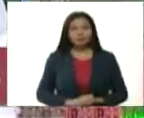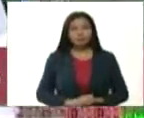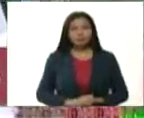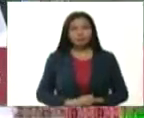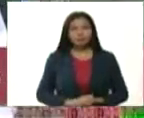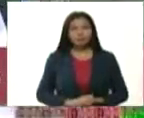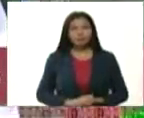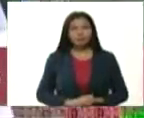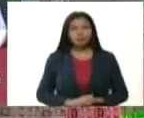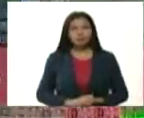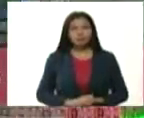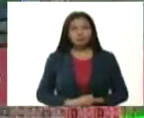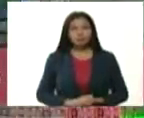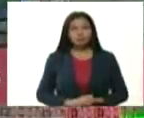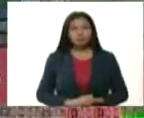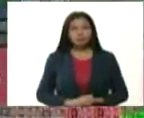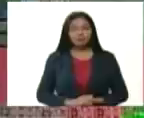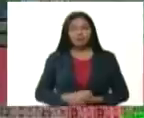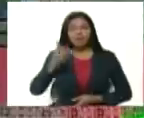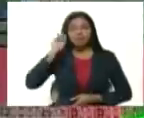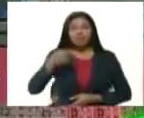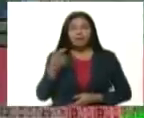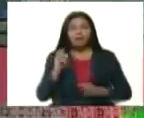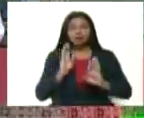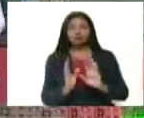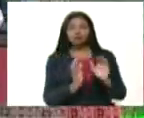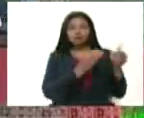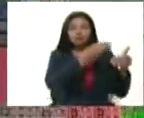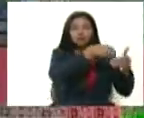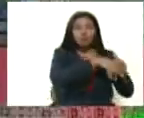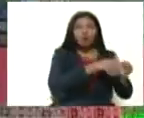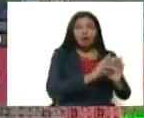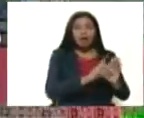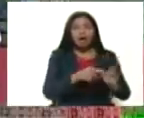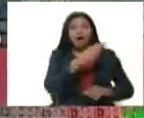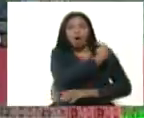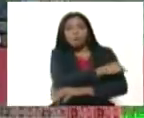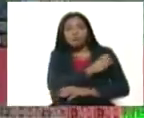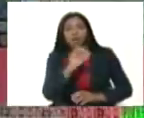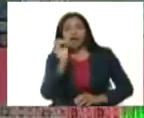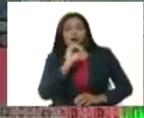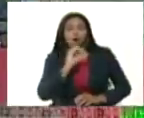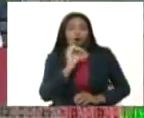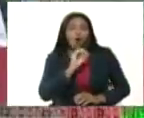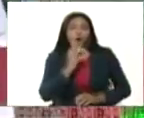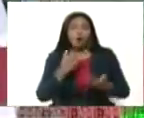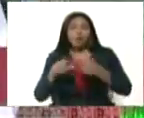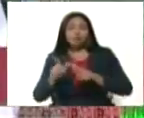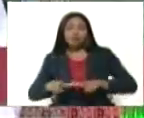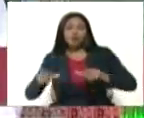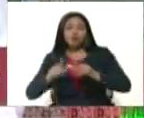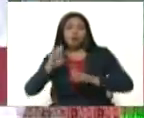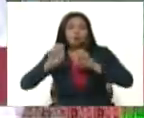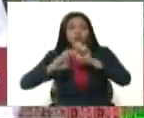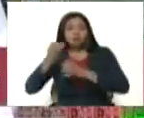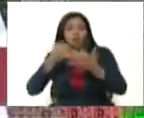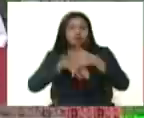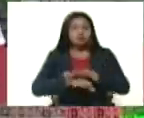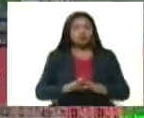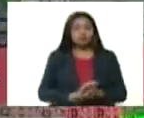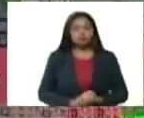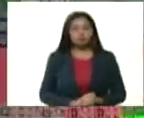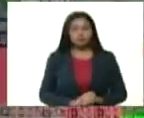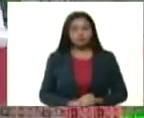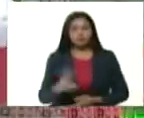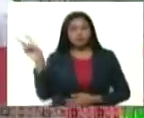por COVID-19 deben ser aislados o en centros hospitalarios o en centros diagnósticos integrales. Venezuela